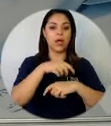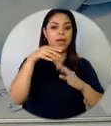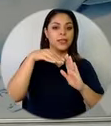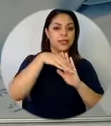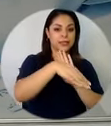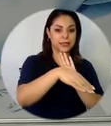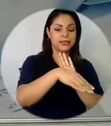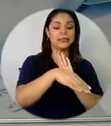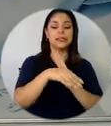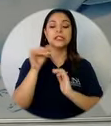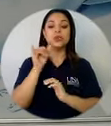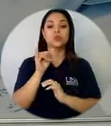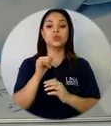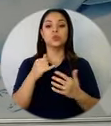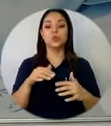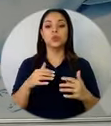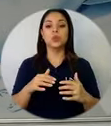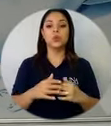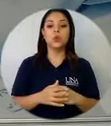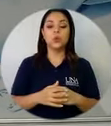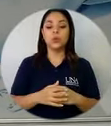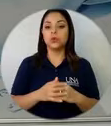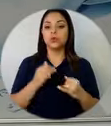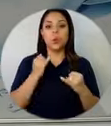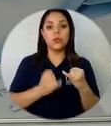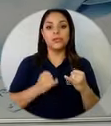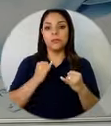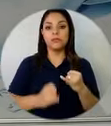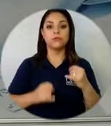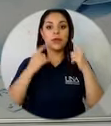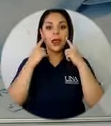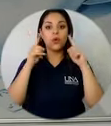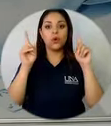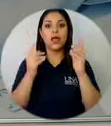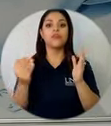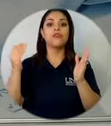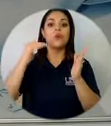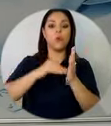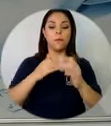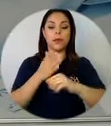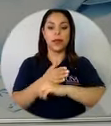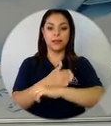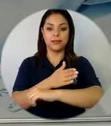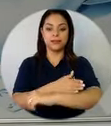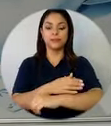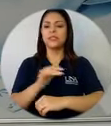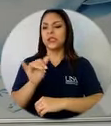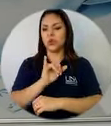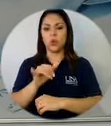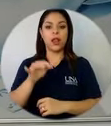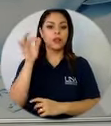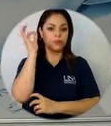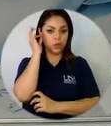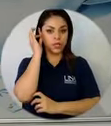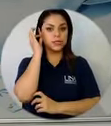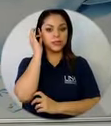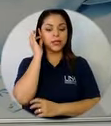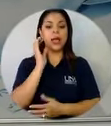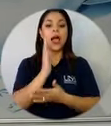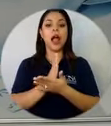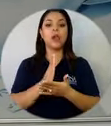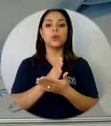los últimos en montarse, digamos, a la carreta en el proceso de recuperación. Eso es exactamente lo que estamos viendo con las